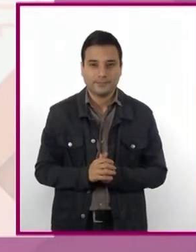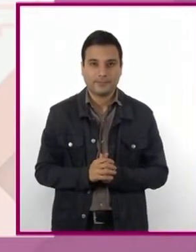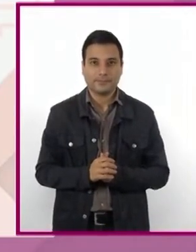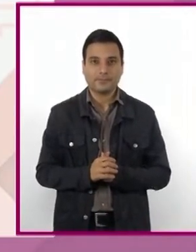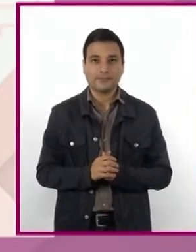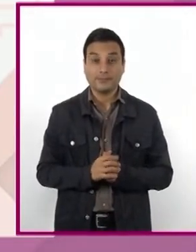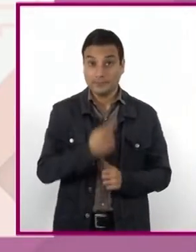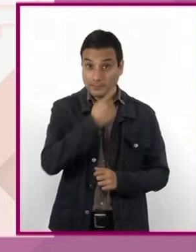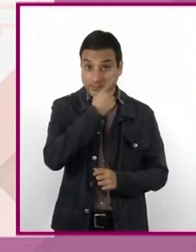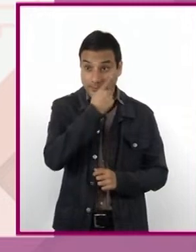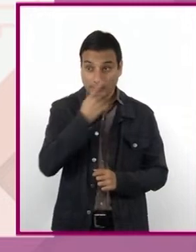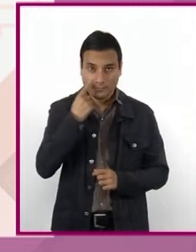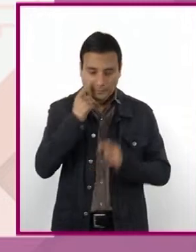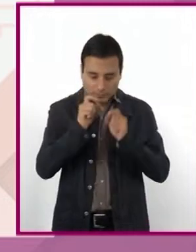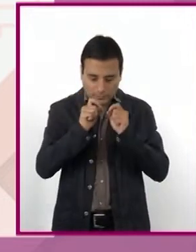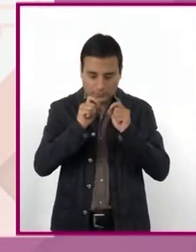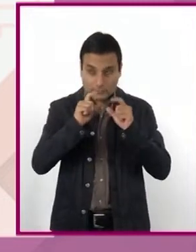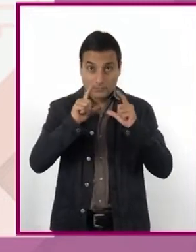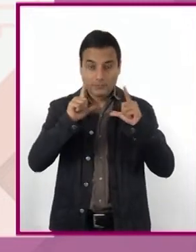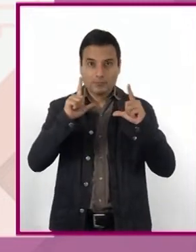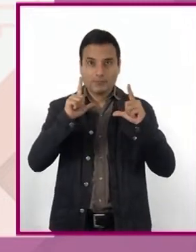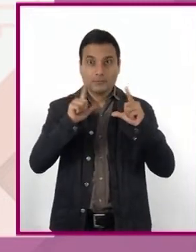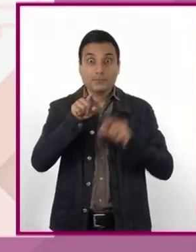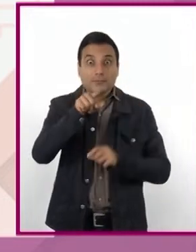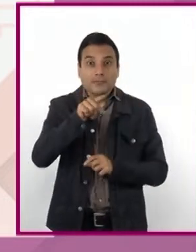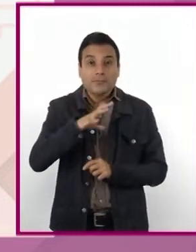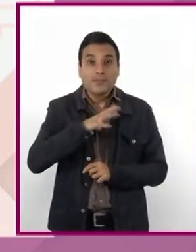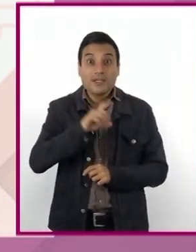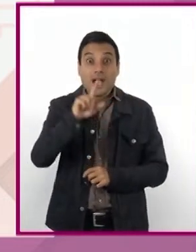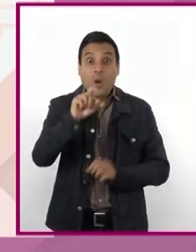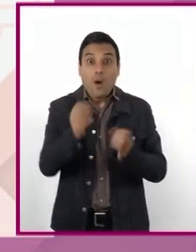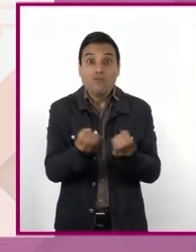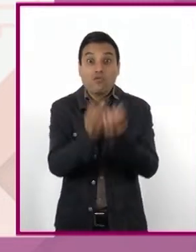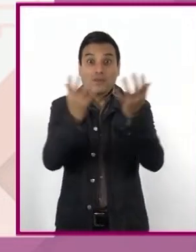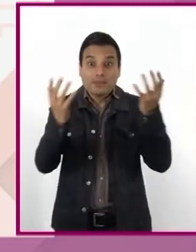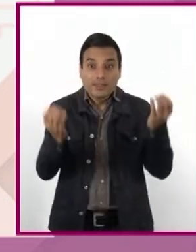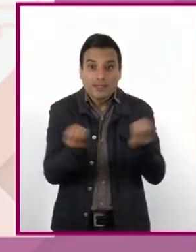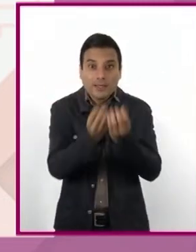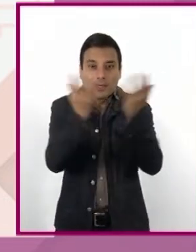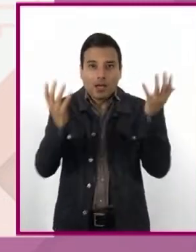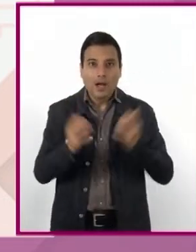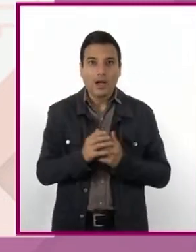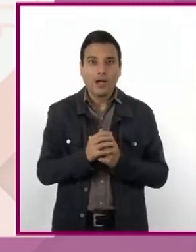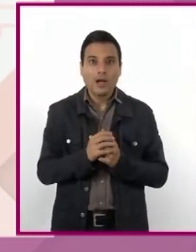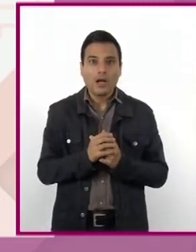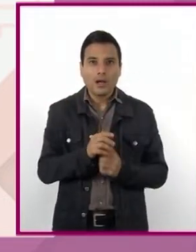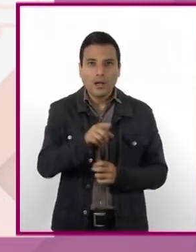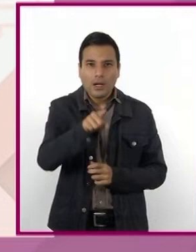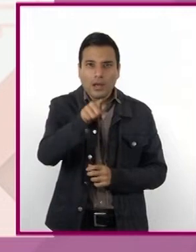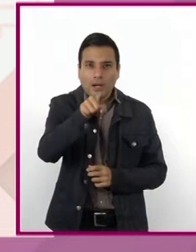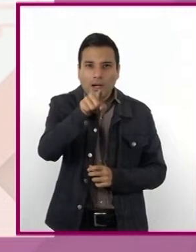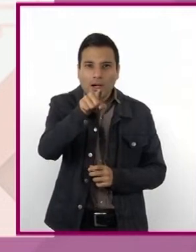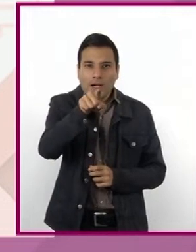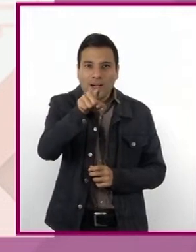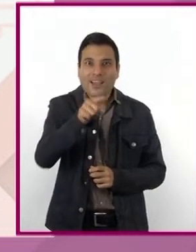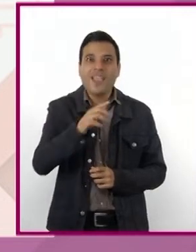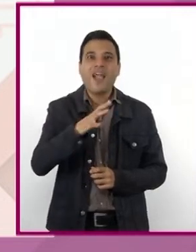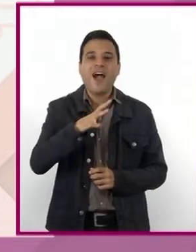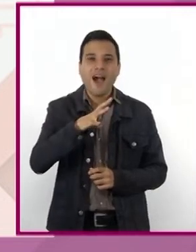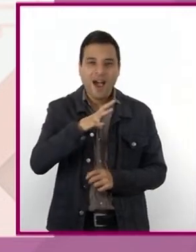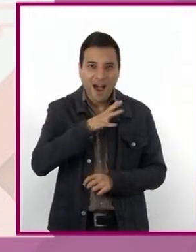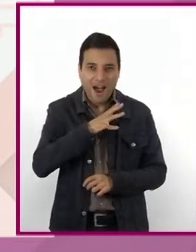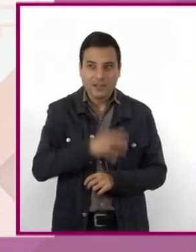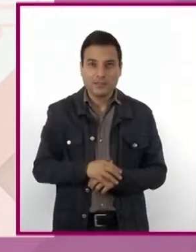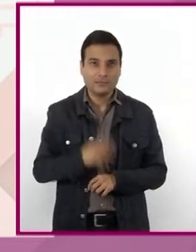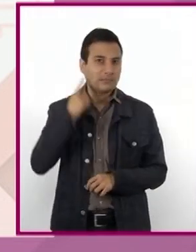Abrí mis ojos. La fuente, mi bendición, mi maldición, estaba frente a mis ojos. Pero oí